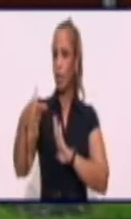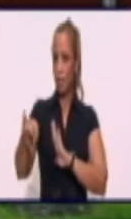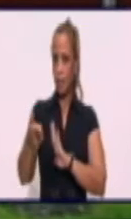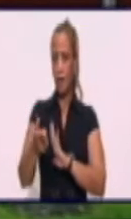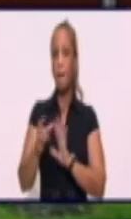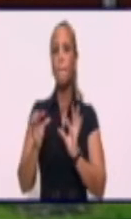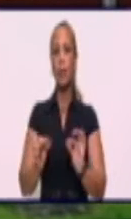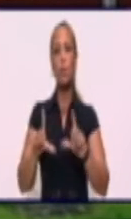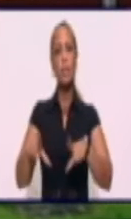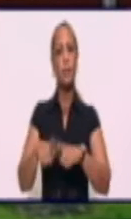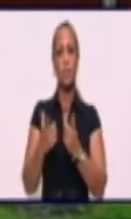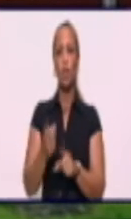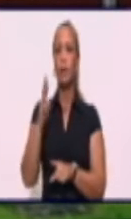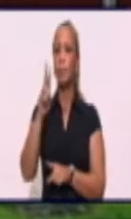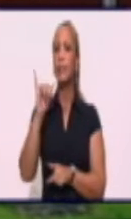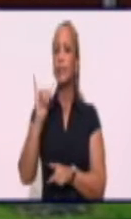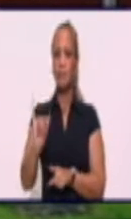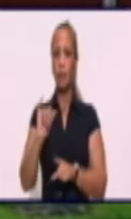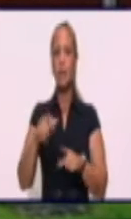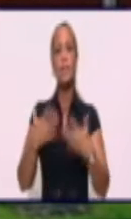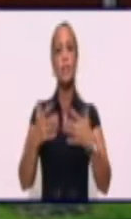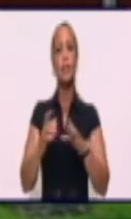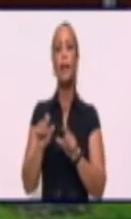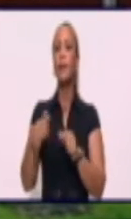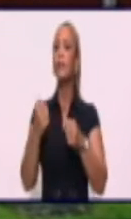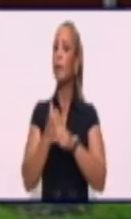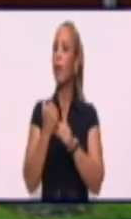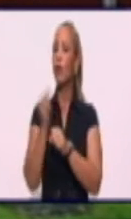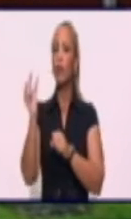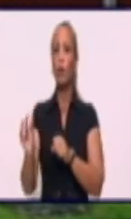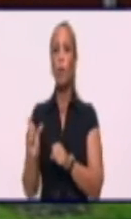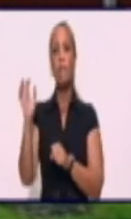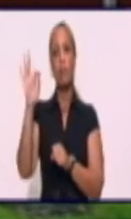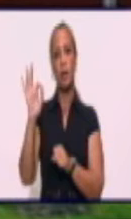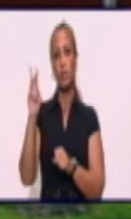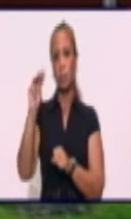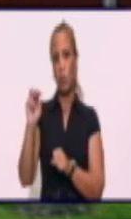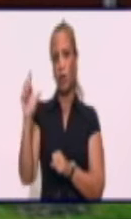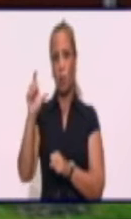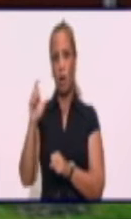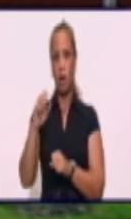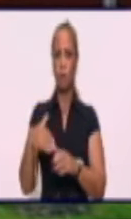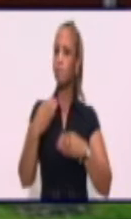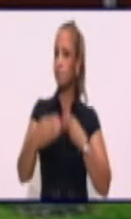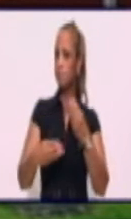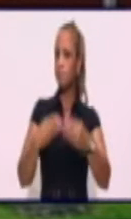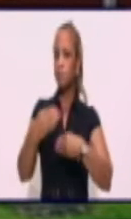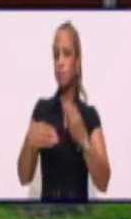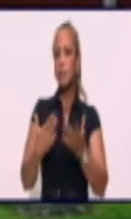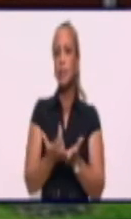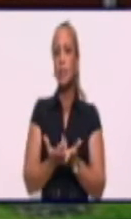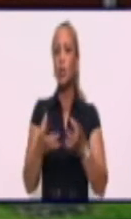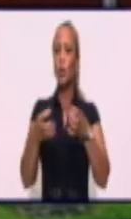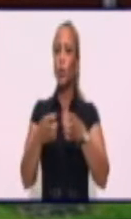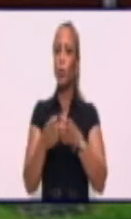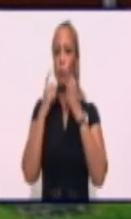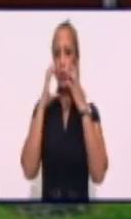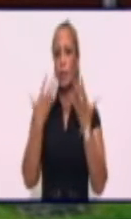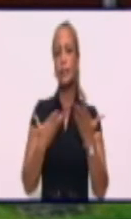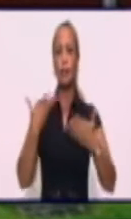celebración del 26 de julio, la Central de Trabajadores de Cuba y la Federación de Mujeres Cubanas han estado desarrollando un grupo importante de actividades. Por